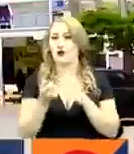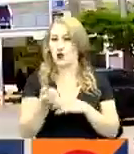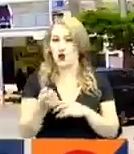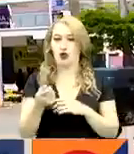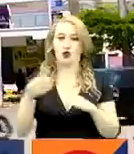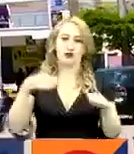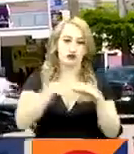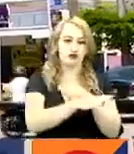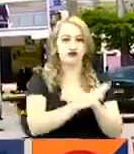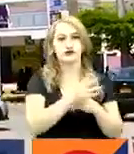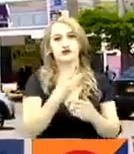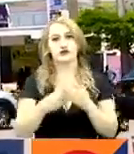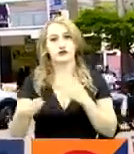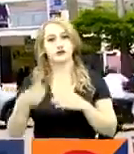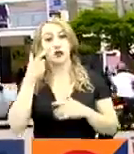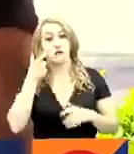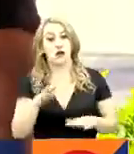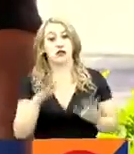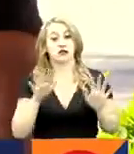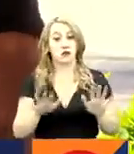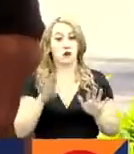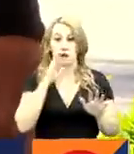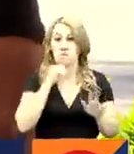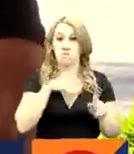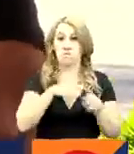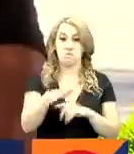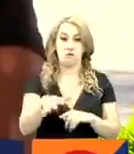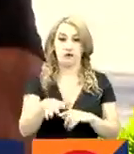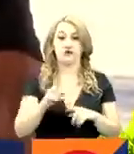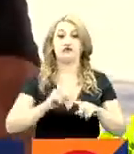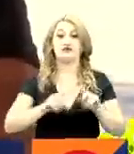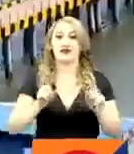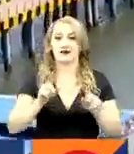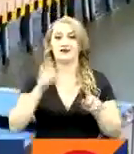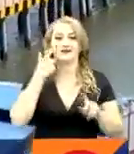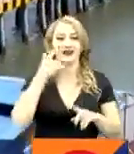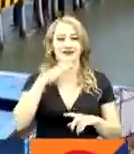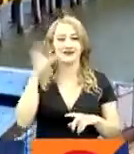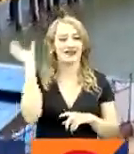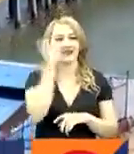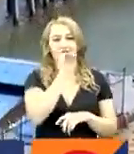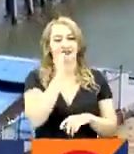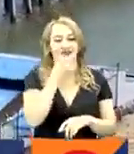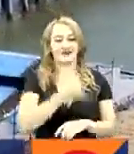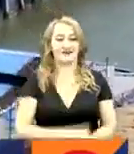pareciera que el paro no había tocado esta zona del pacífico pero las apariencias engañan